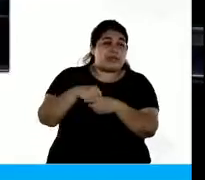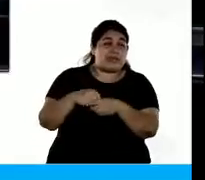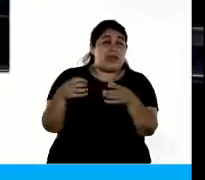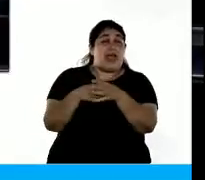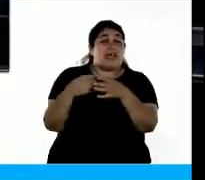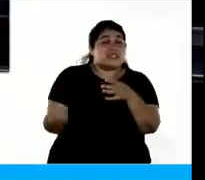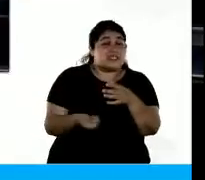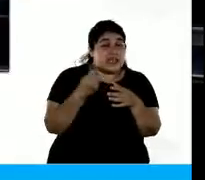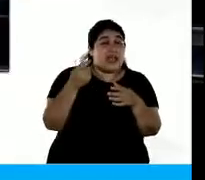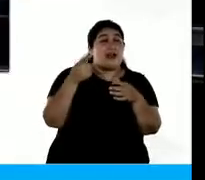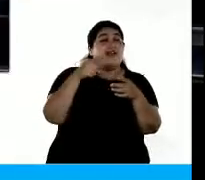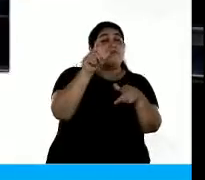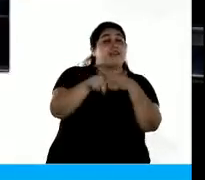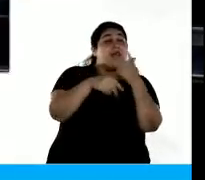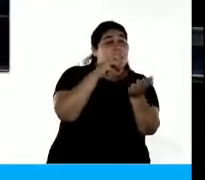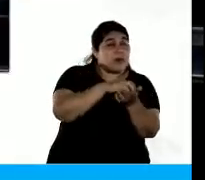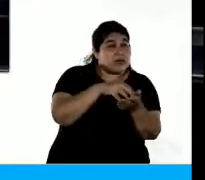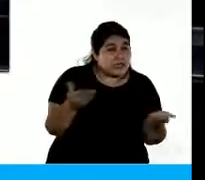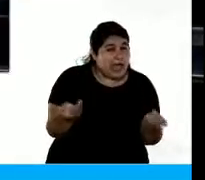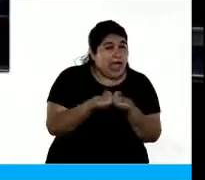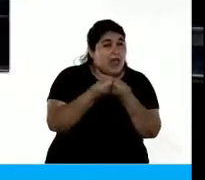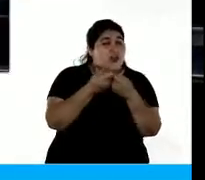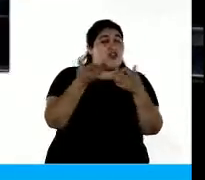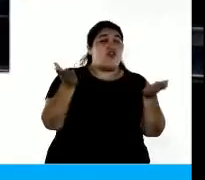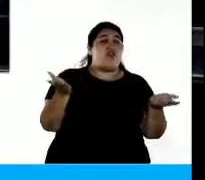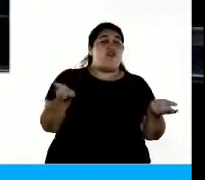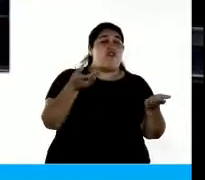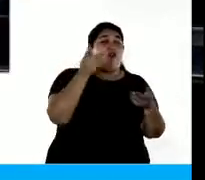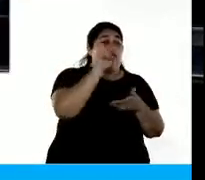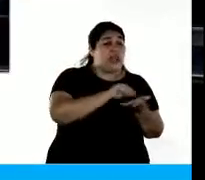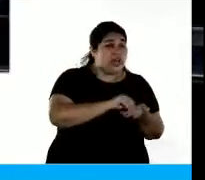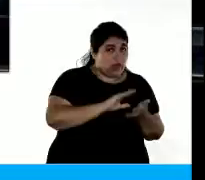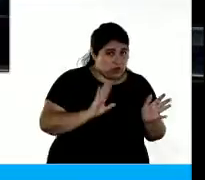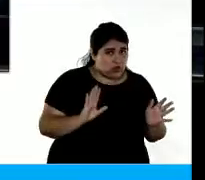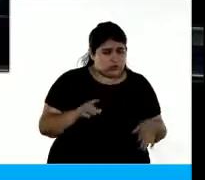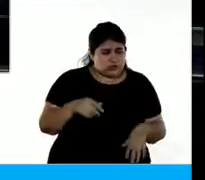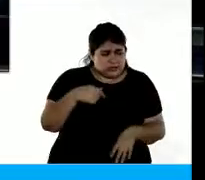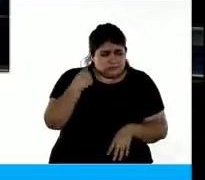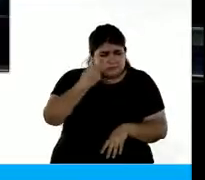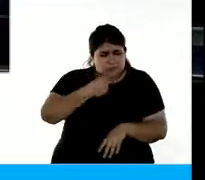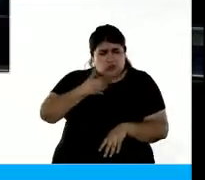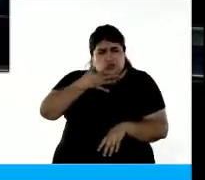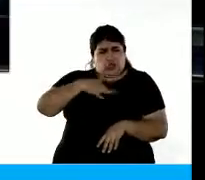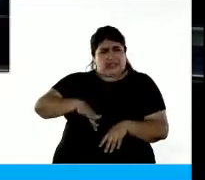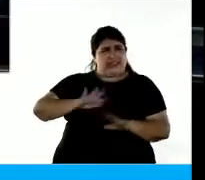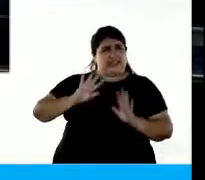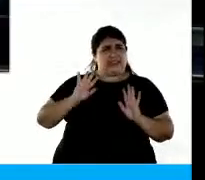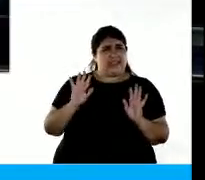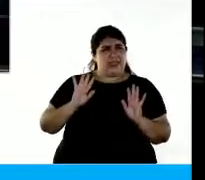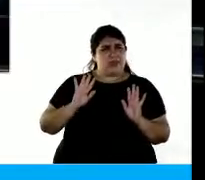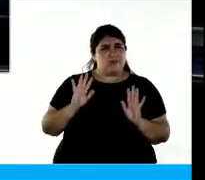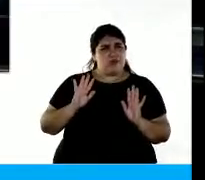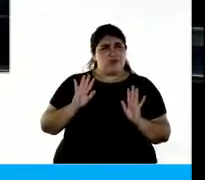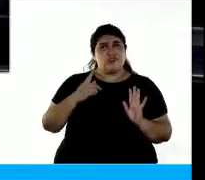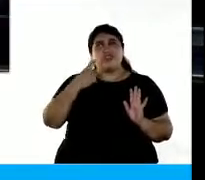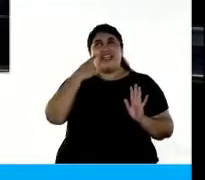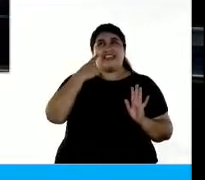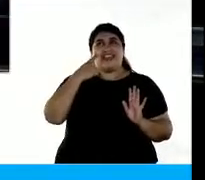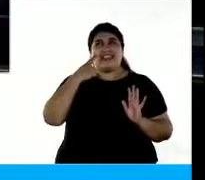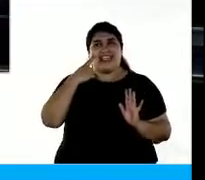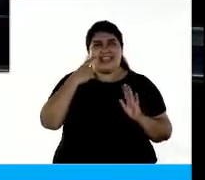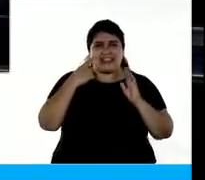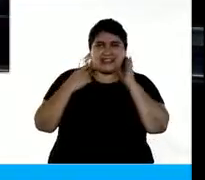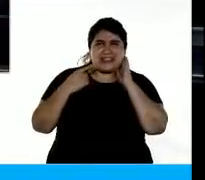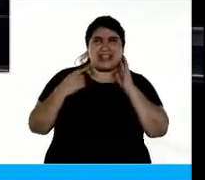empresarios legisladores y por supuesto entendemos lo de los intendentes porque claro está al